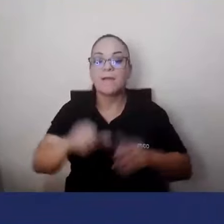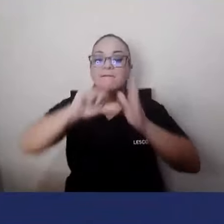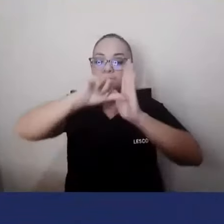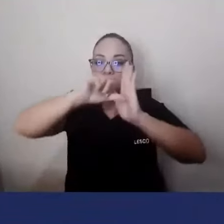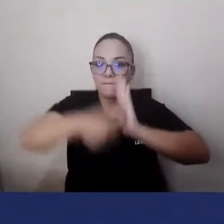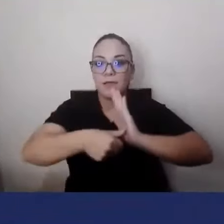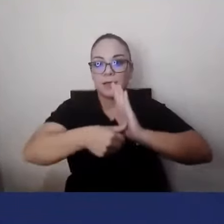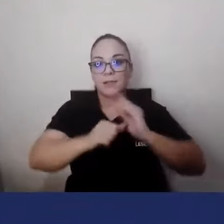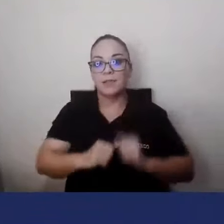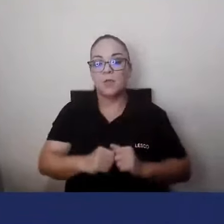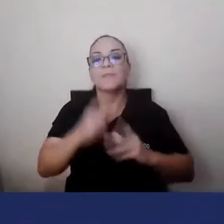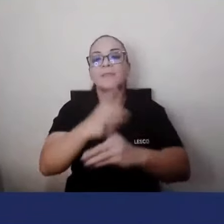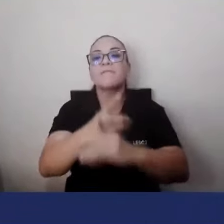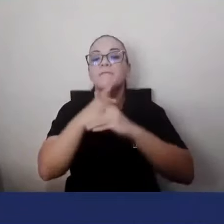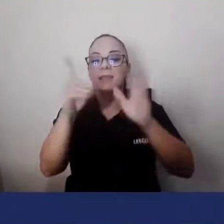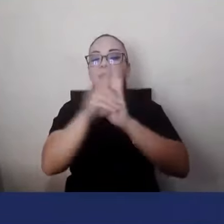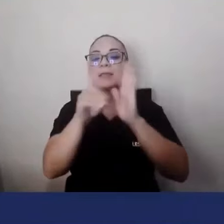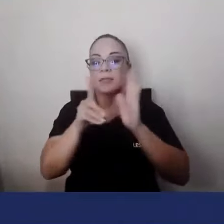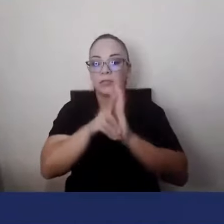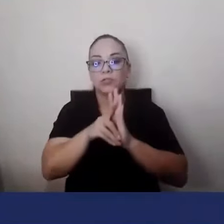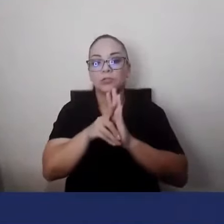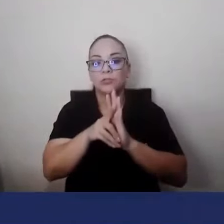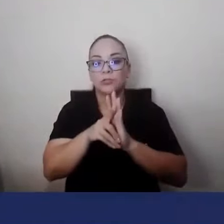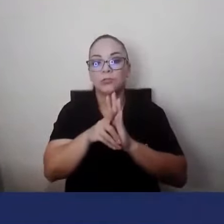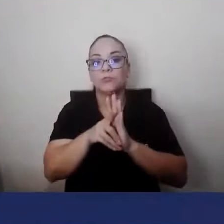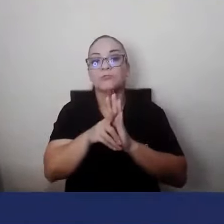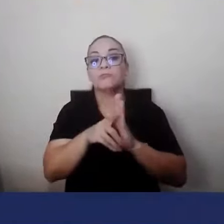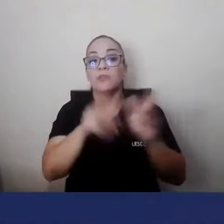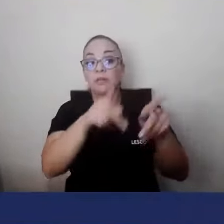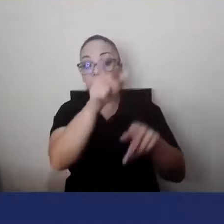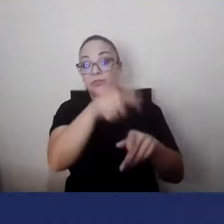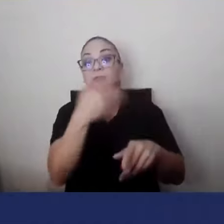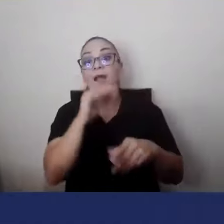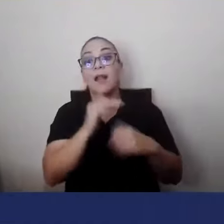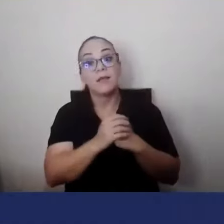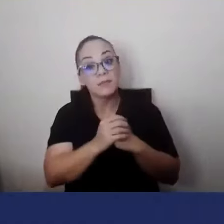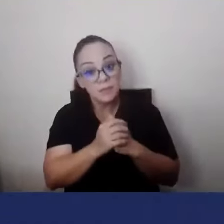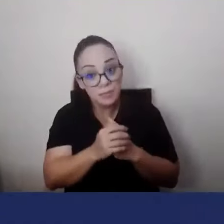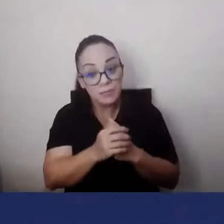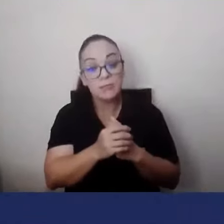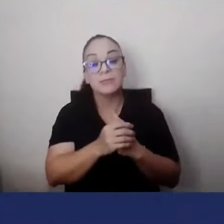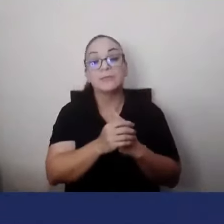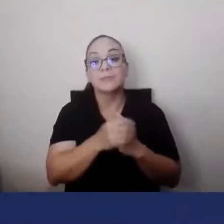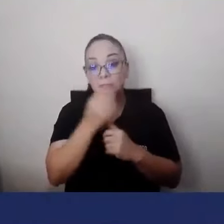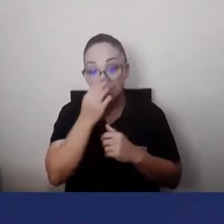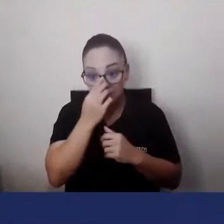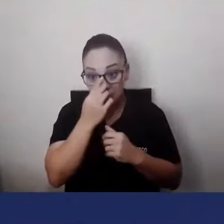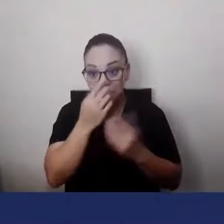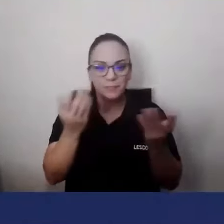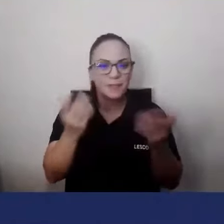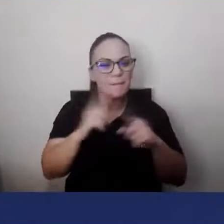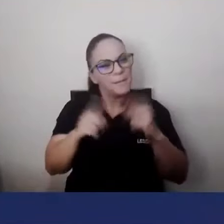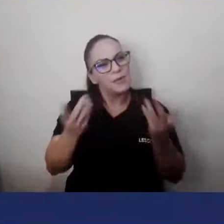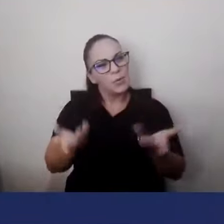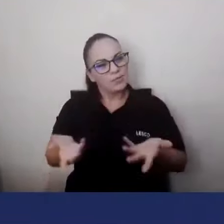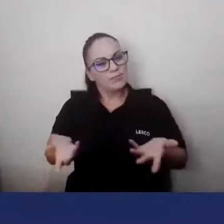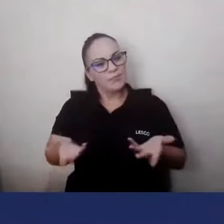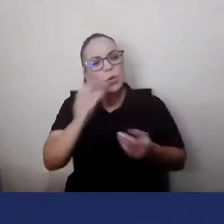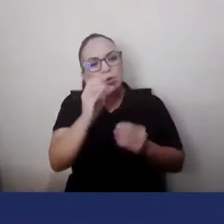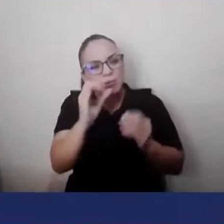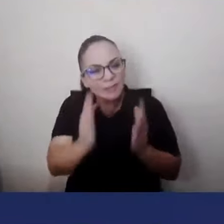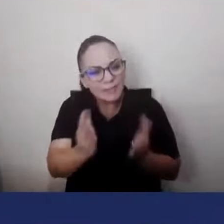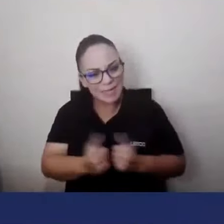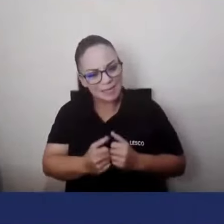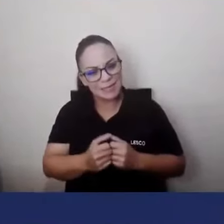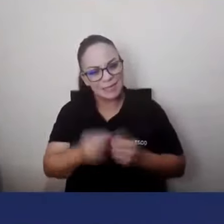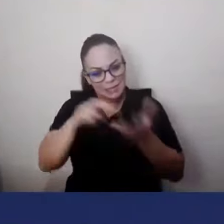en defender los derechos de los criminales, pero nos estamos olvidando, costarricenses, de los derechos de